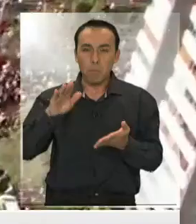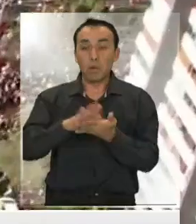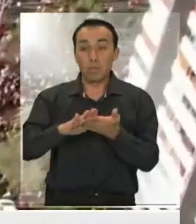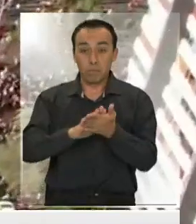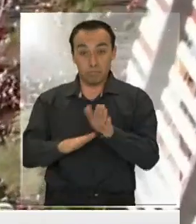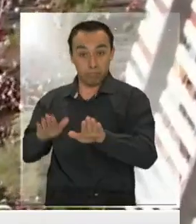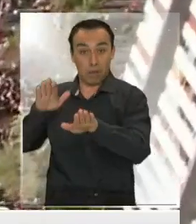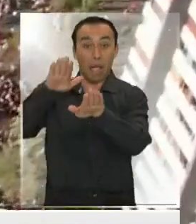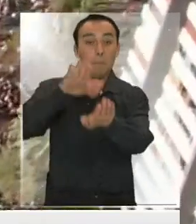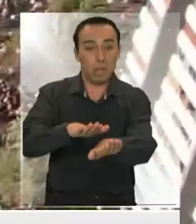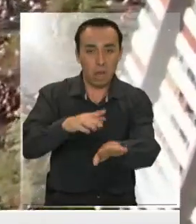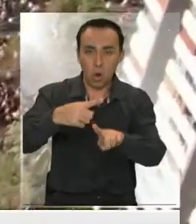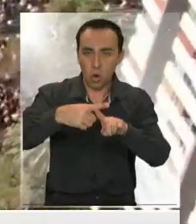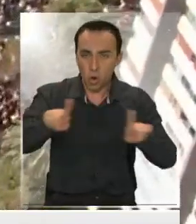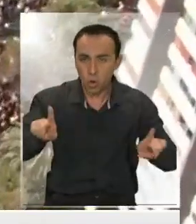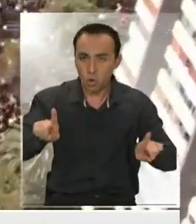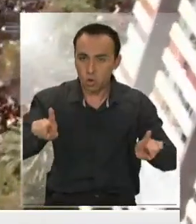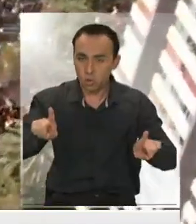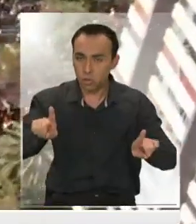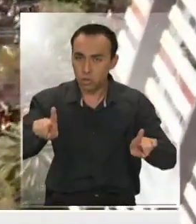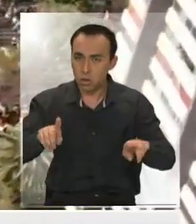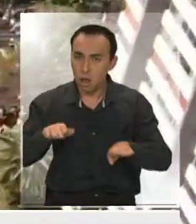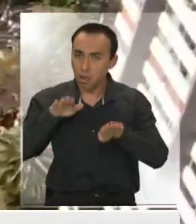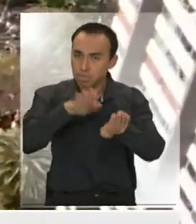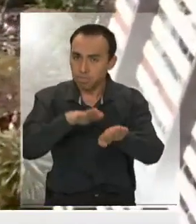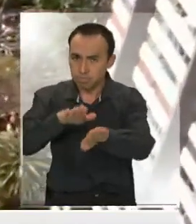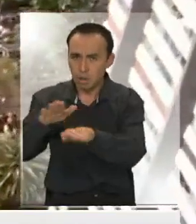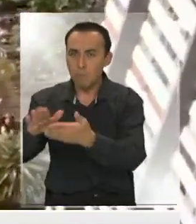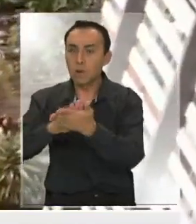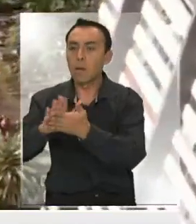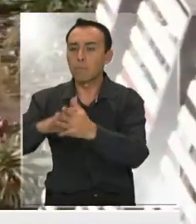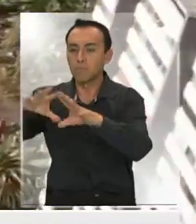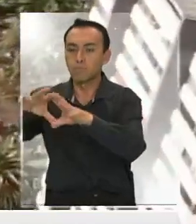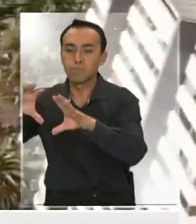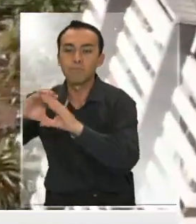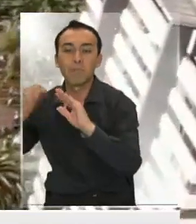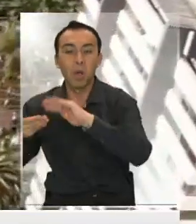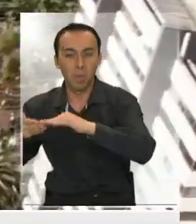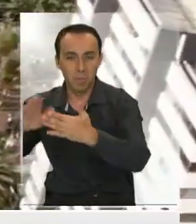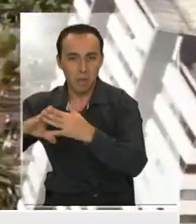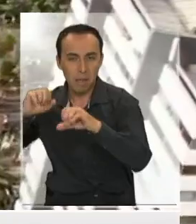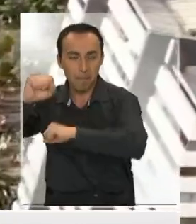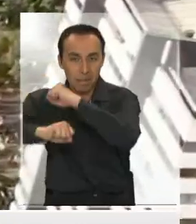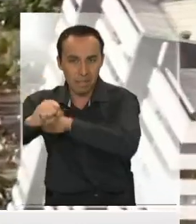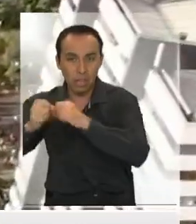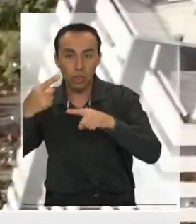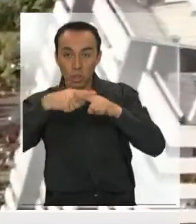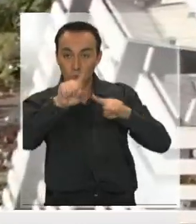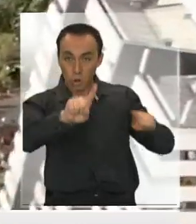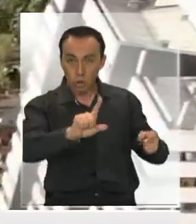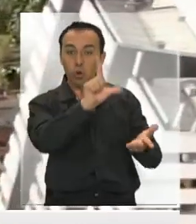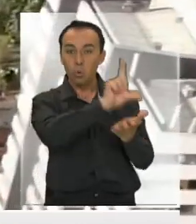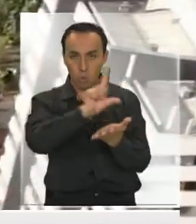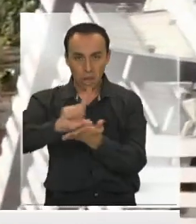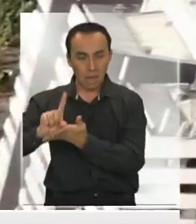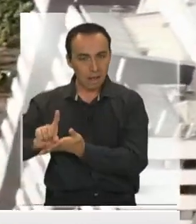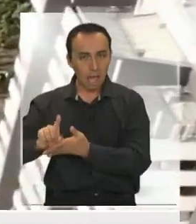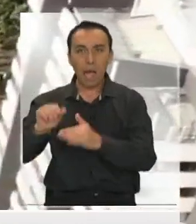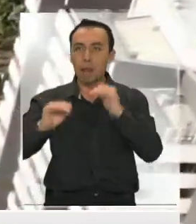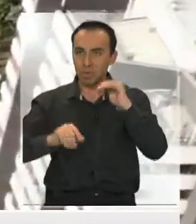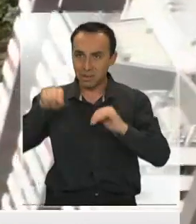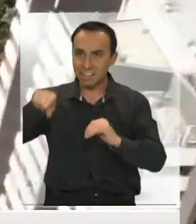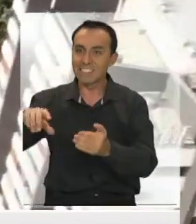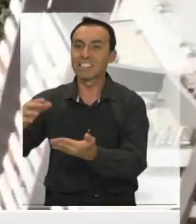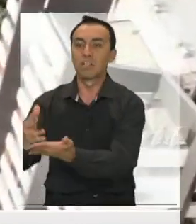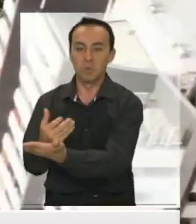sumado otros aportes desde el mundo, por ejemplo, empresarial, ¿no? Claro. O desde otros campos, se habría llegado bastante más lejos con ese